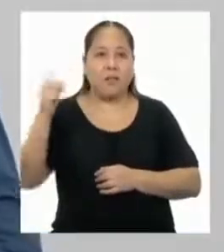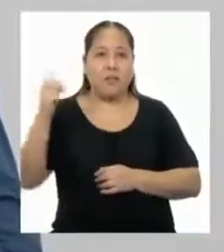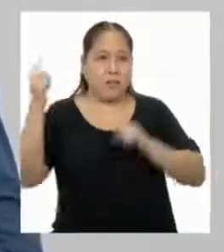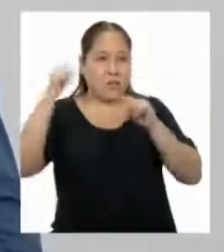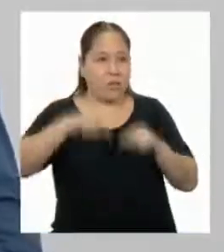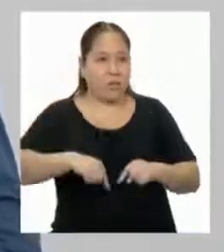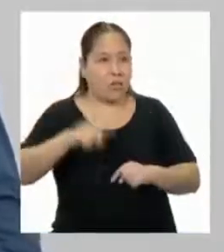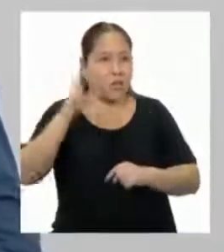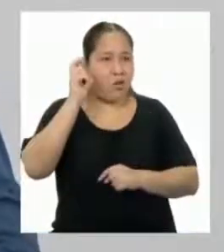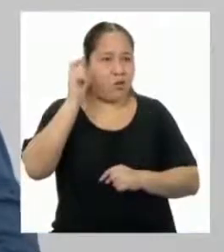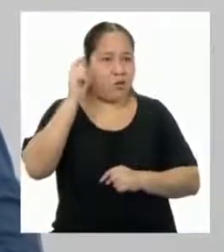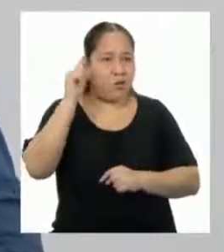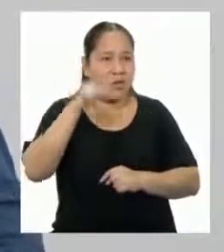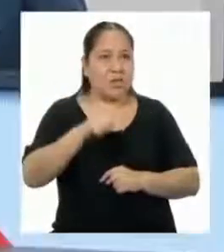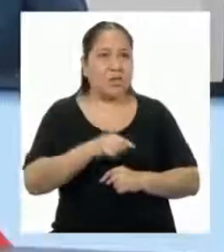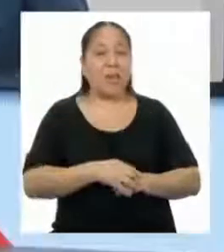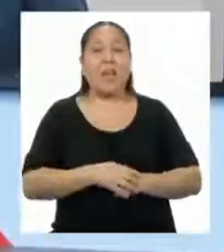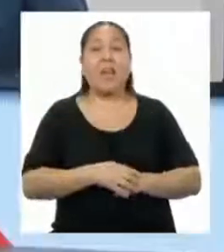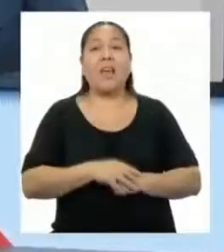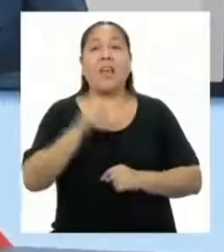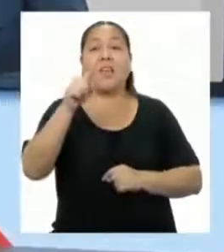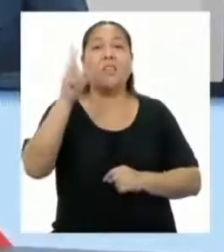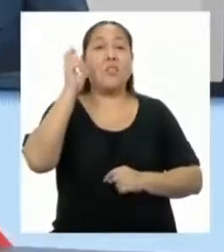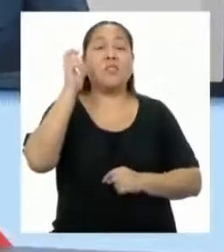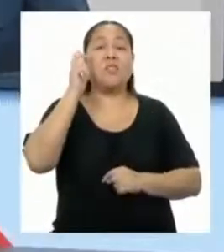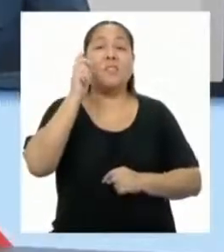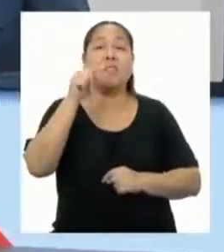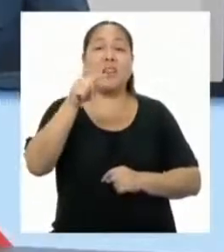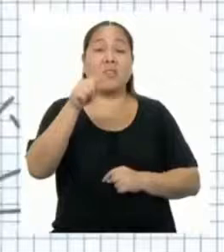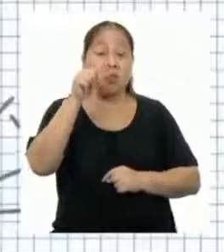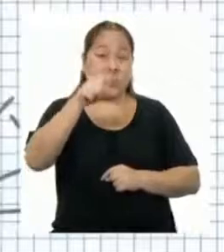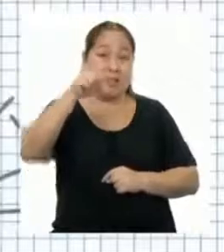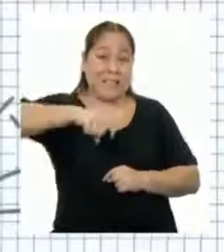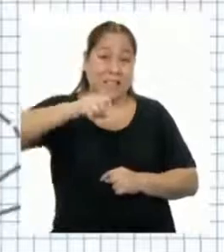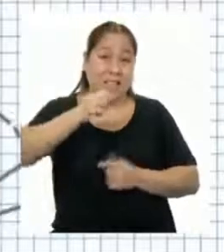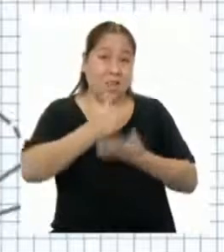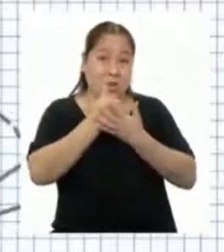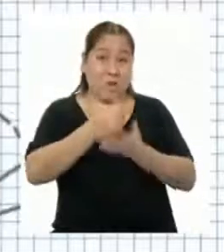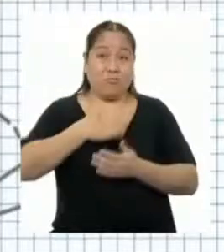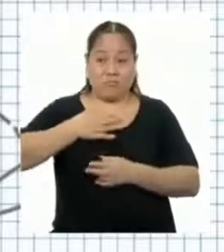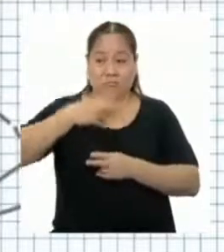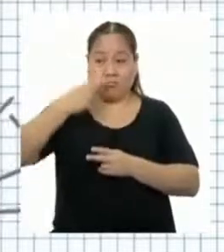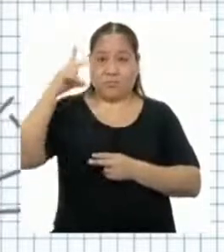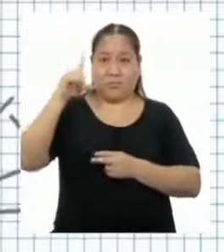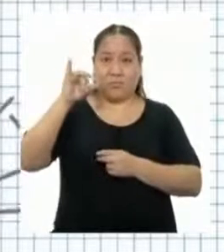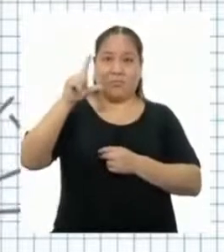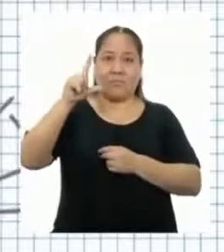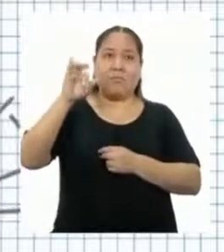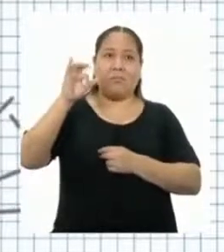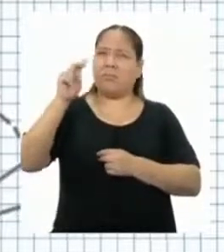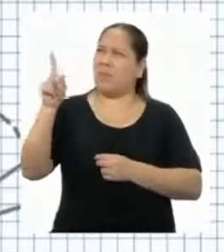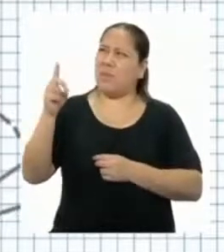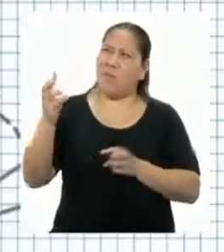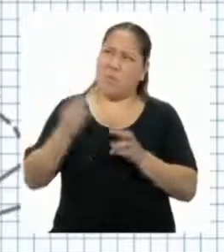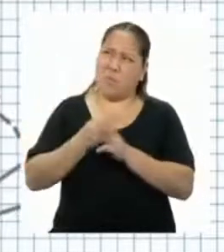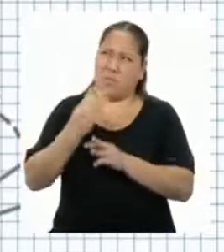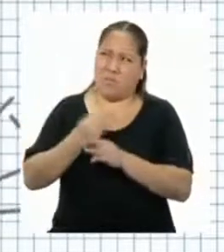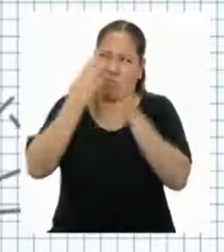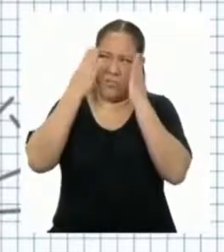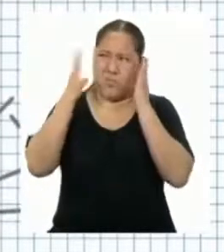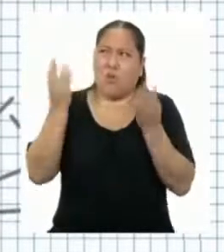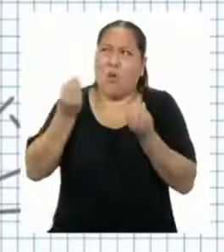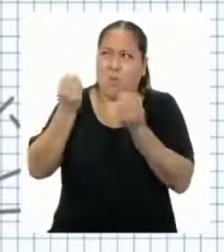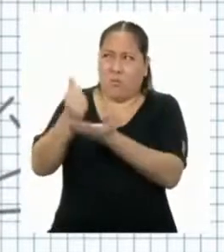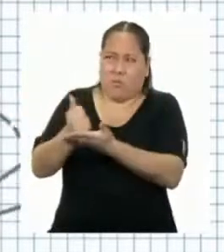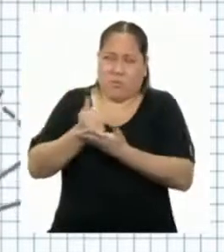porque escuché que necesitabas ayuda. Sí, es cierto, la necesito. Pero su fuerte es la matemática. No sé si